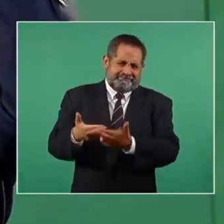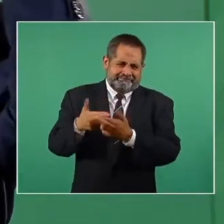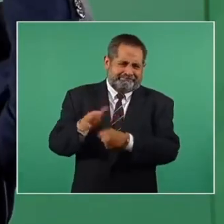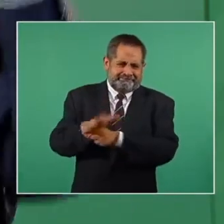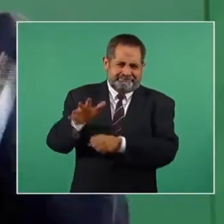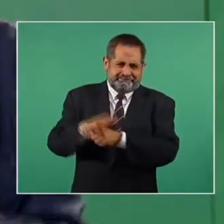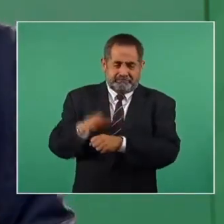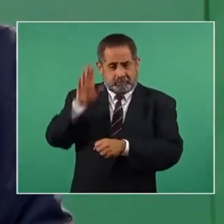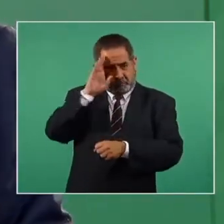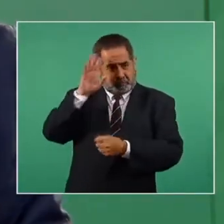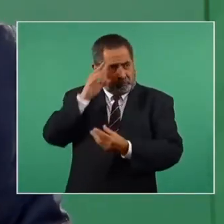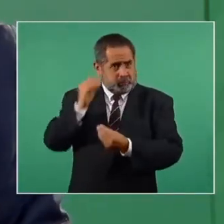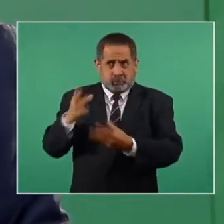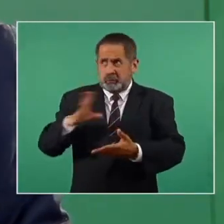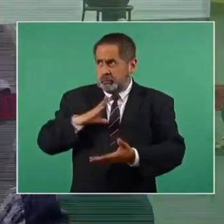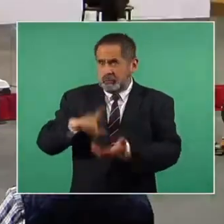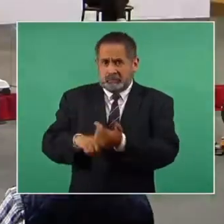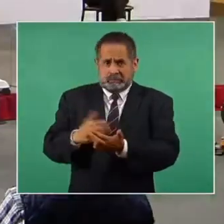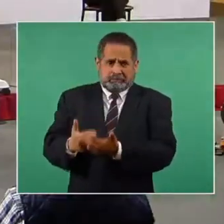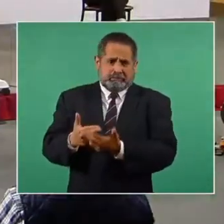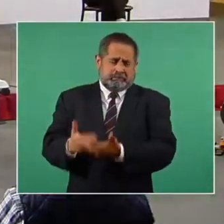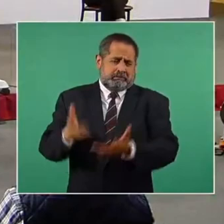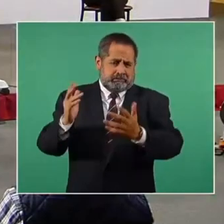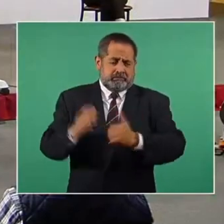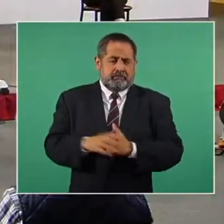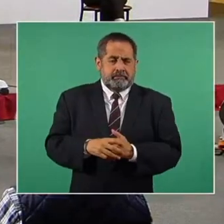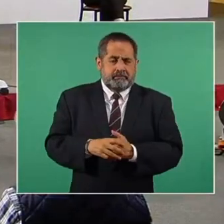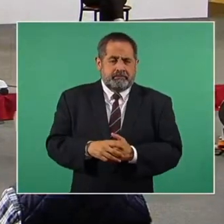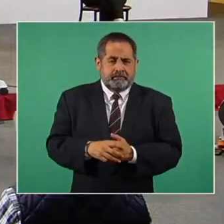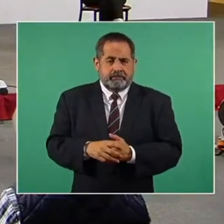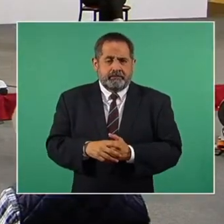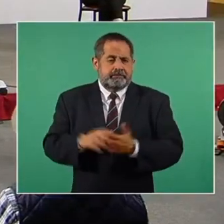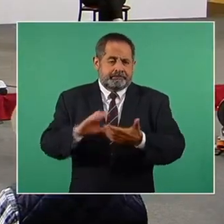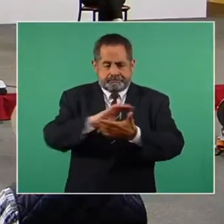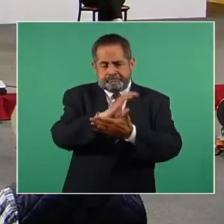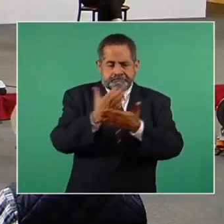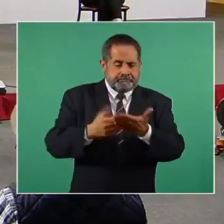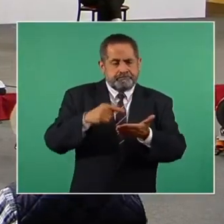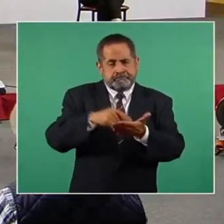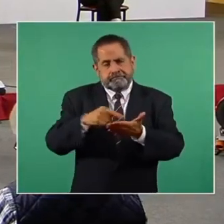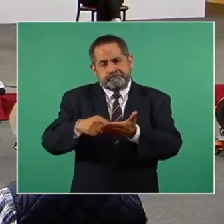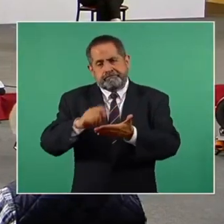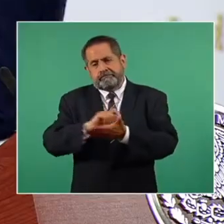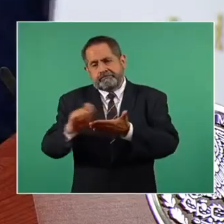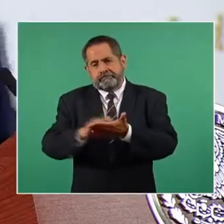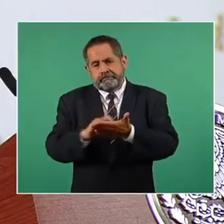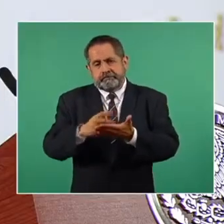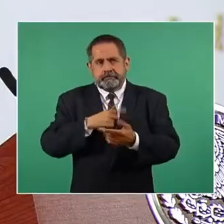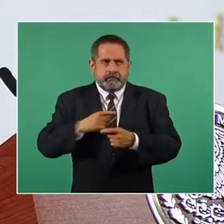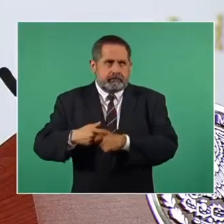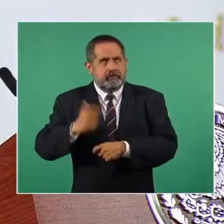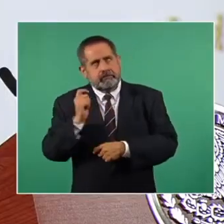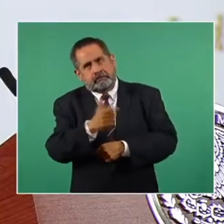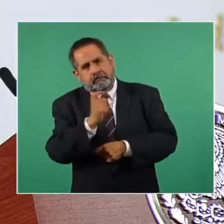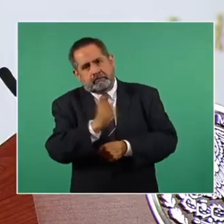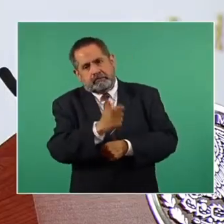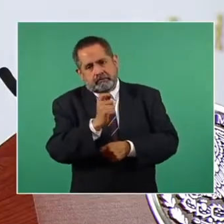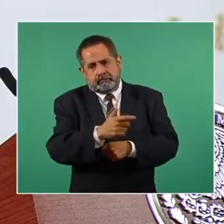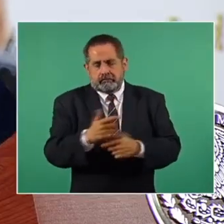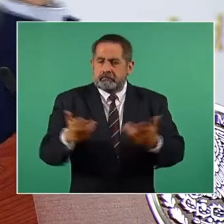en exceso qué cómo quedaron contratos establecidos que están pagando